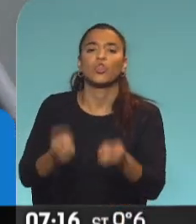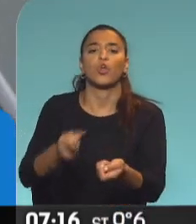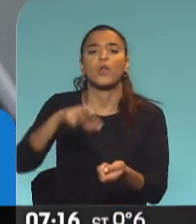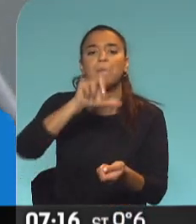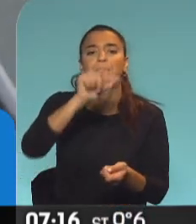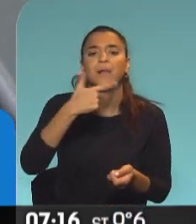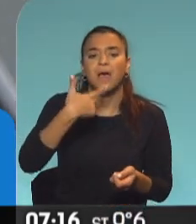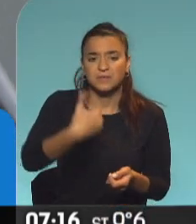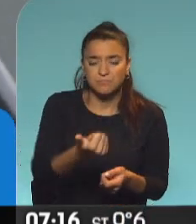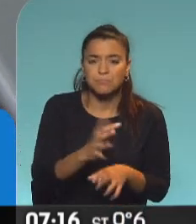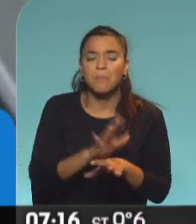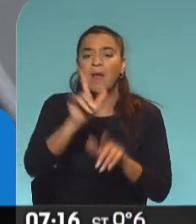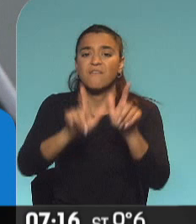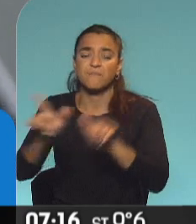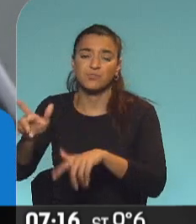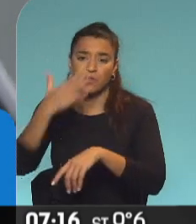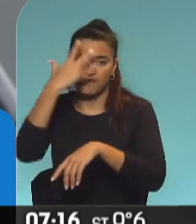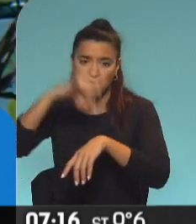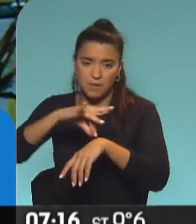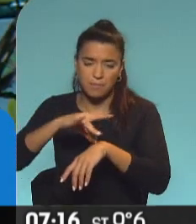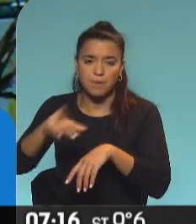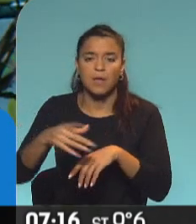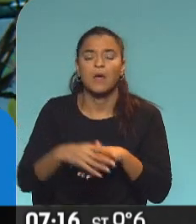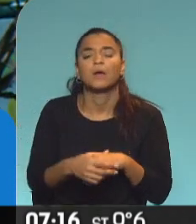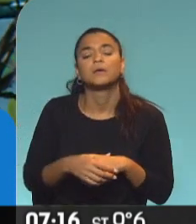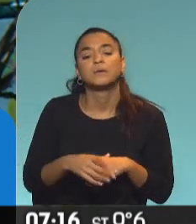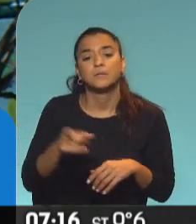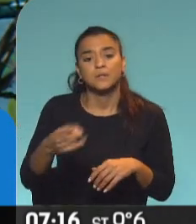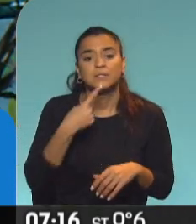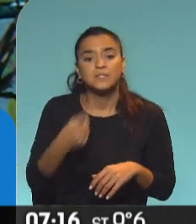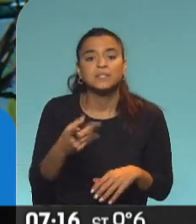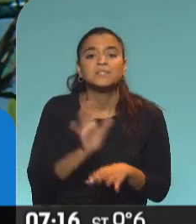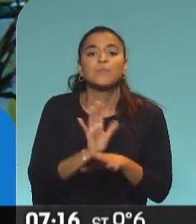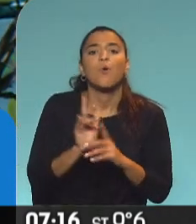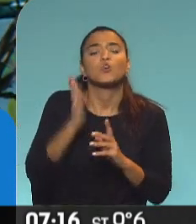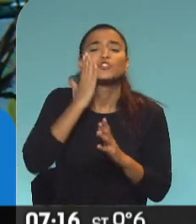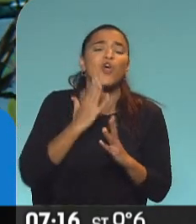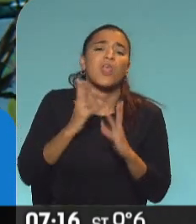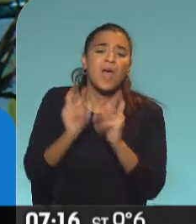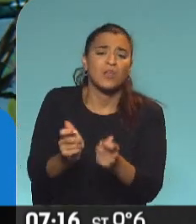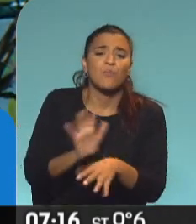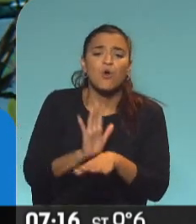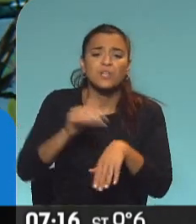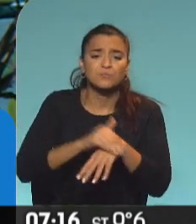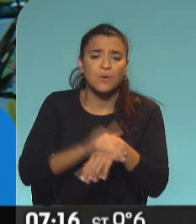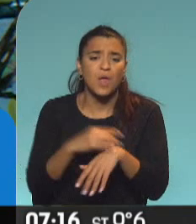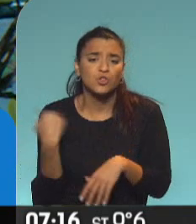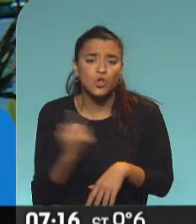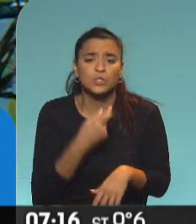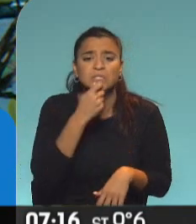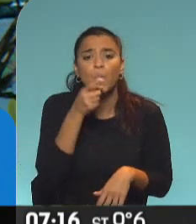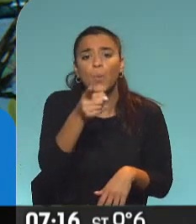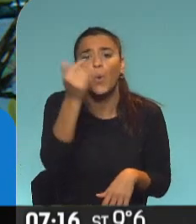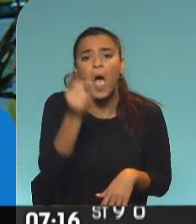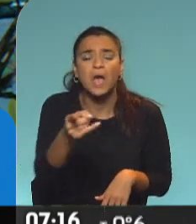enfermos de coronavirus lo consideró como un acto solidario leve e inclusivo porque es una compromiso que tenemos todos así vos tenés